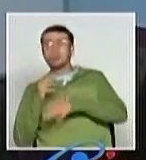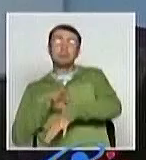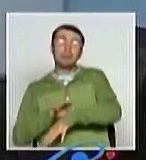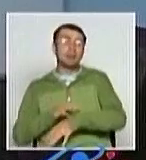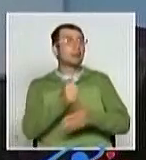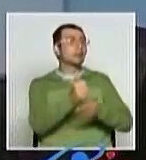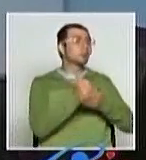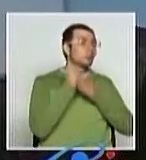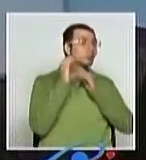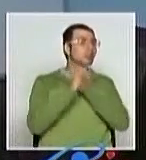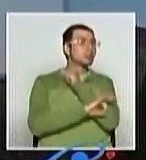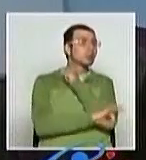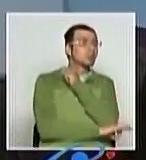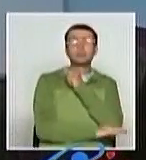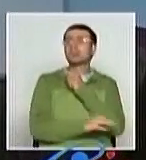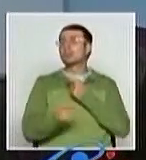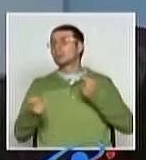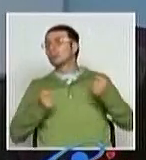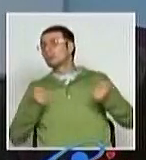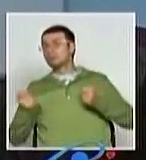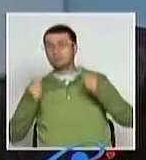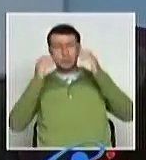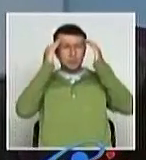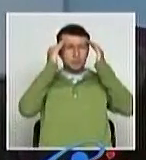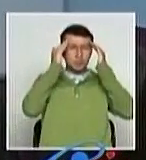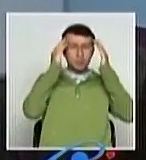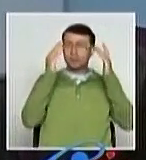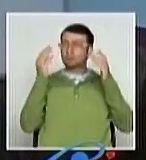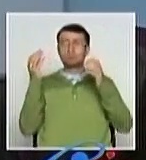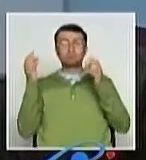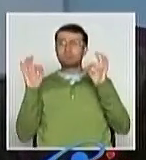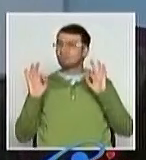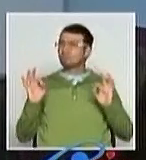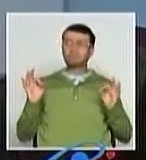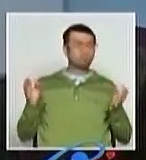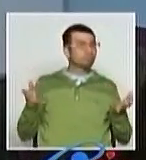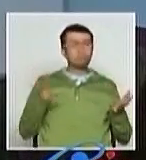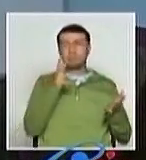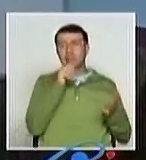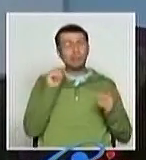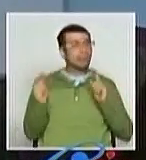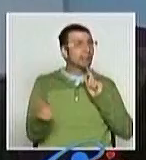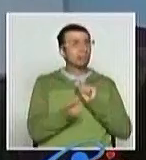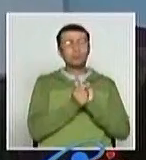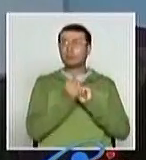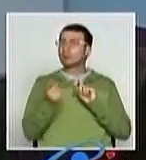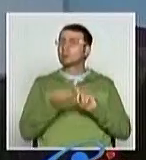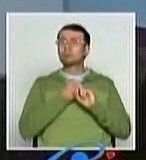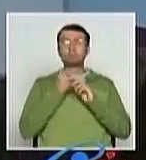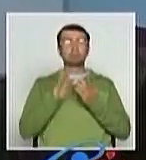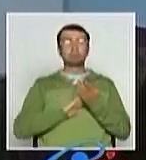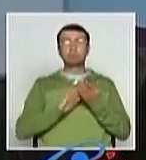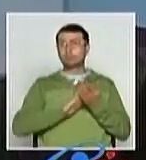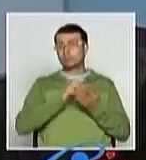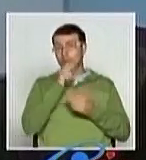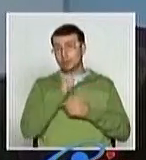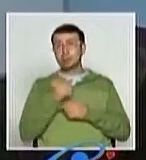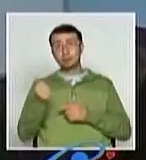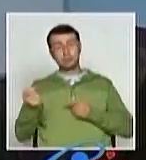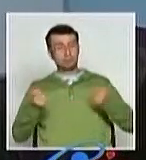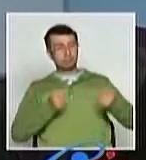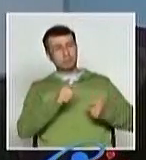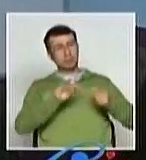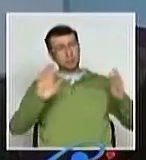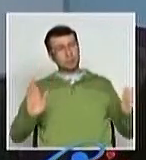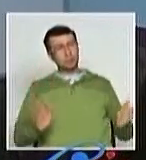pátria psicología clínica y sin embargo no han encontrado lo que están buscando que es el bienestar subjetivo